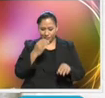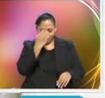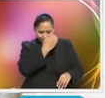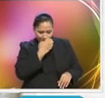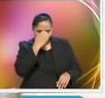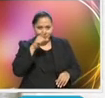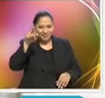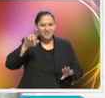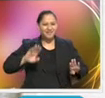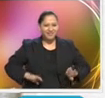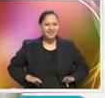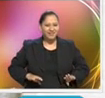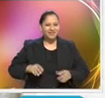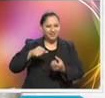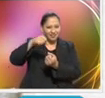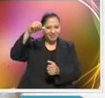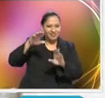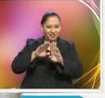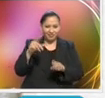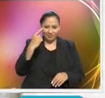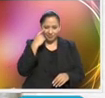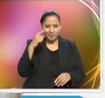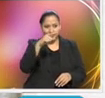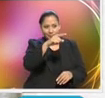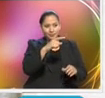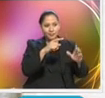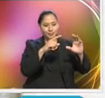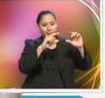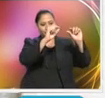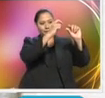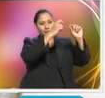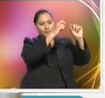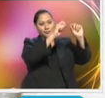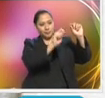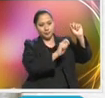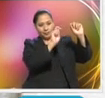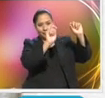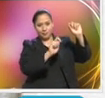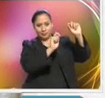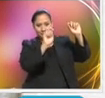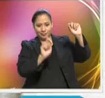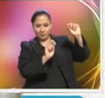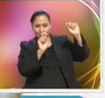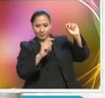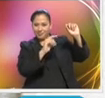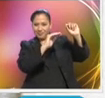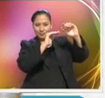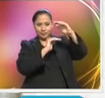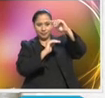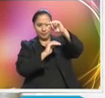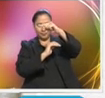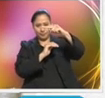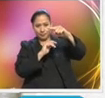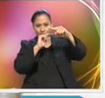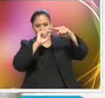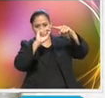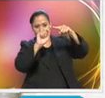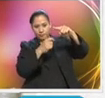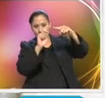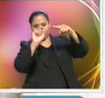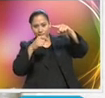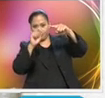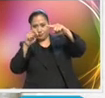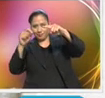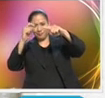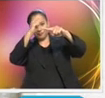detectar es que, fíjate cómo las partes bajas de las letras, ¿no? Los palos hacia abajo, toda aquella letra que tiene